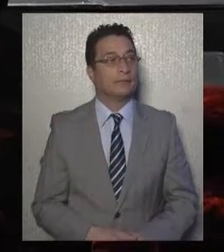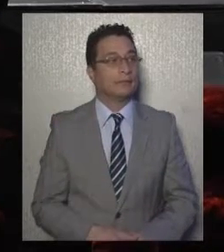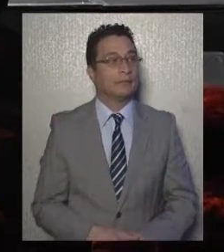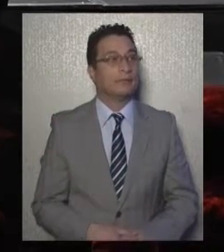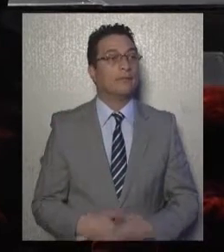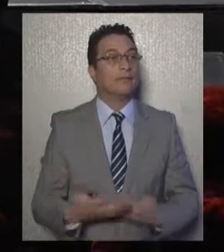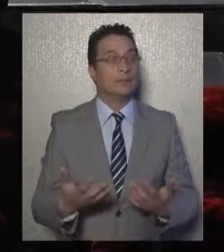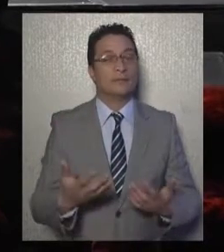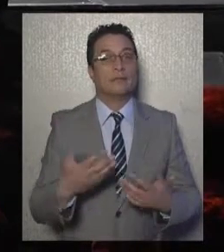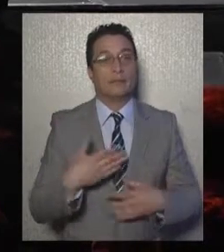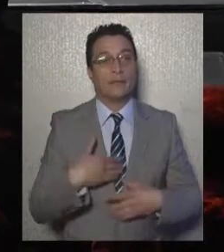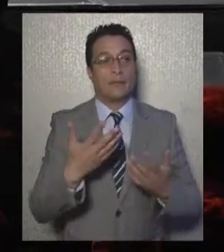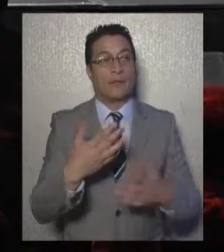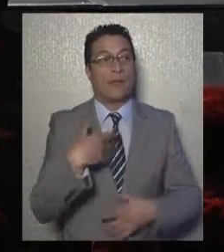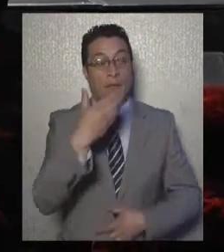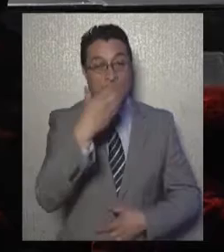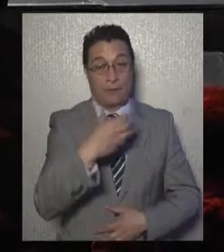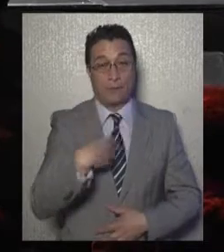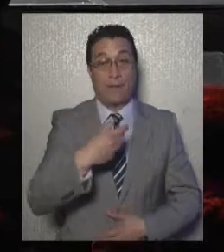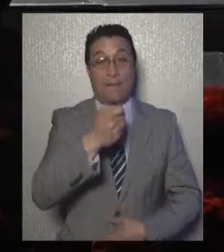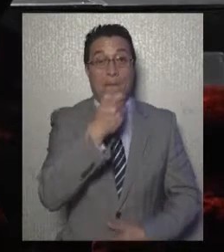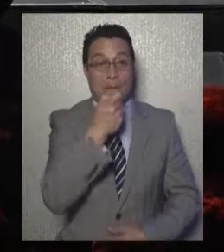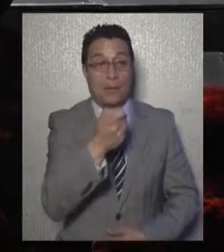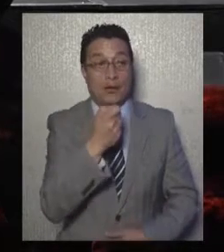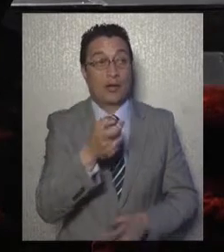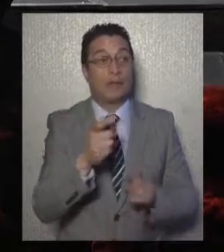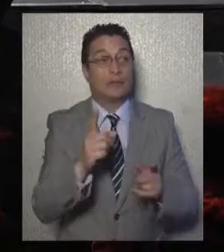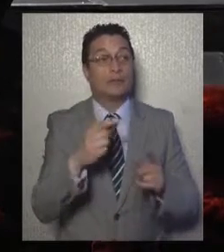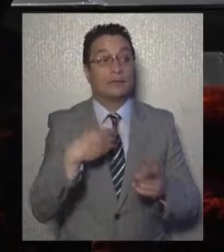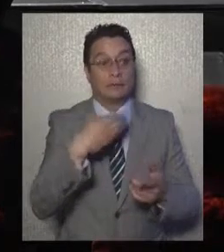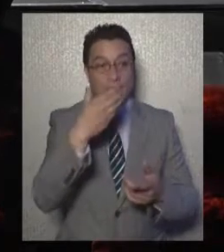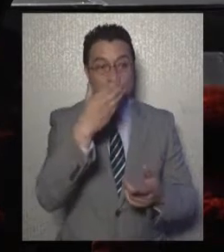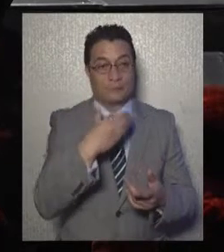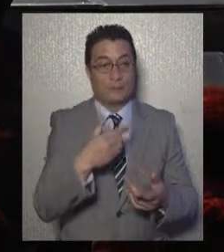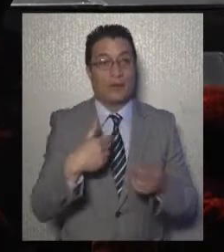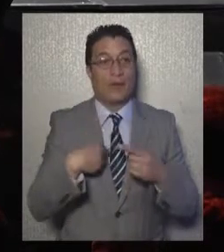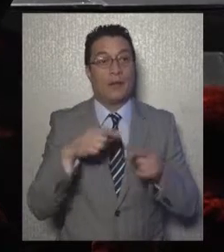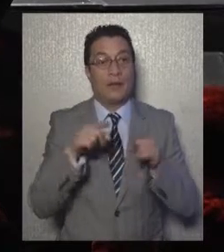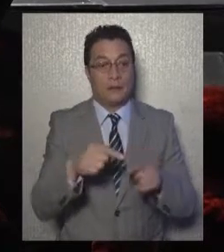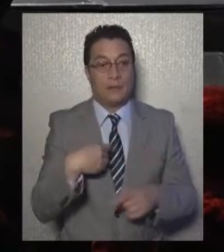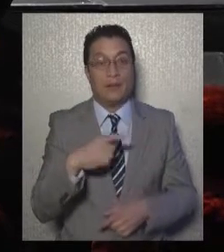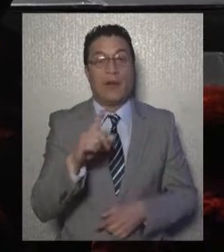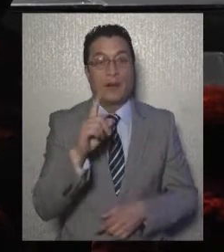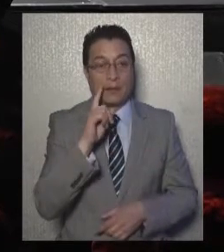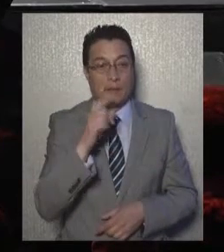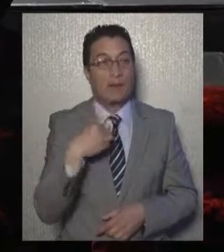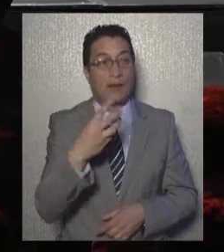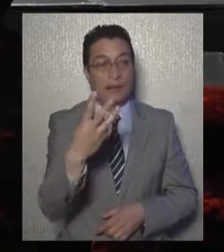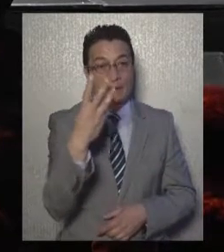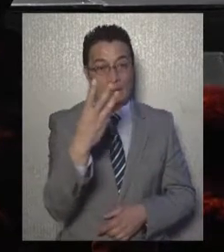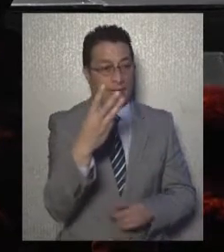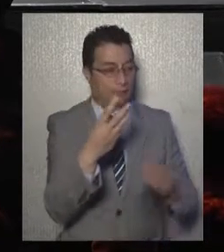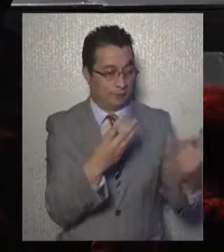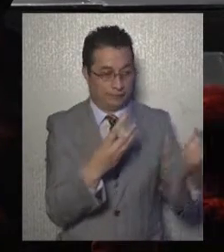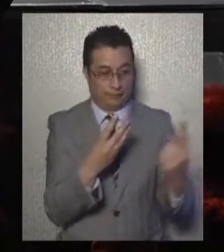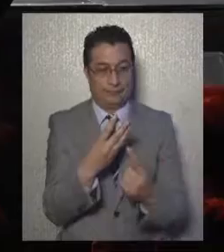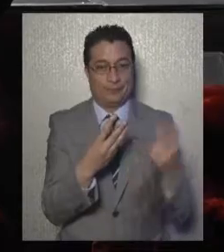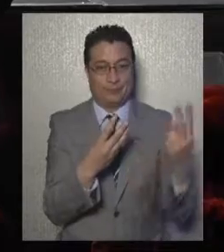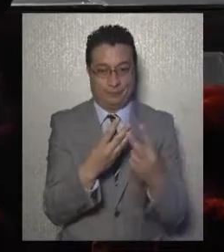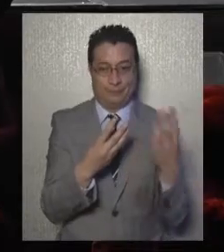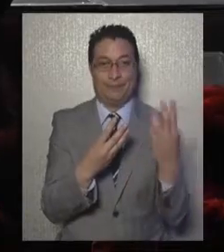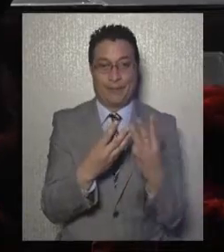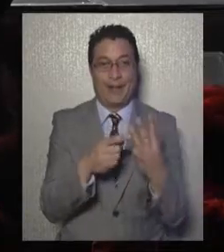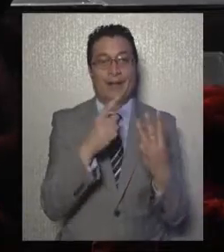Yo pensaba que iba a oficiar de periodista, pero creo que voy a oficiar de dentista. Voy a tener tres pacientes sucesivos